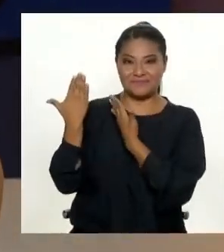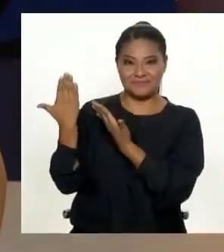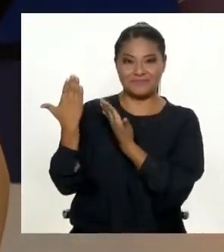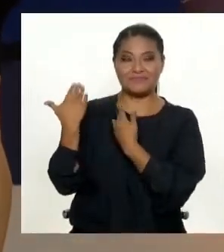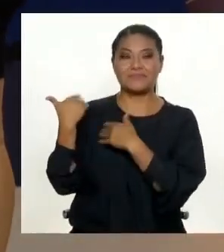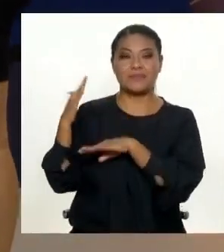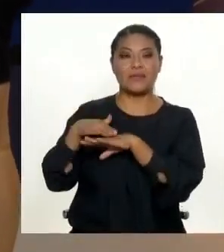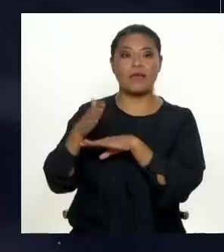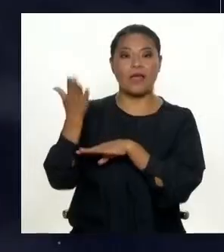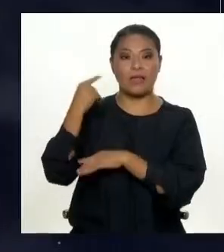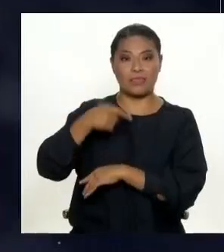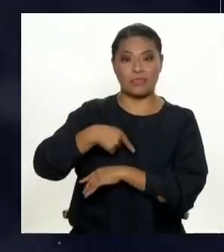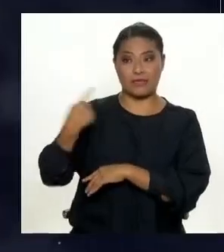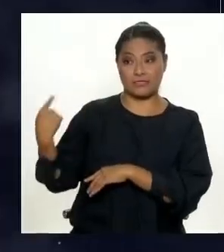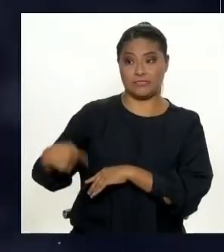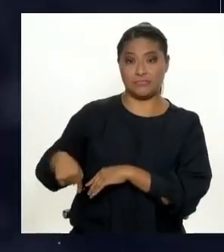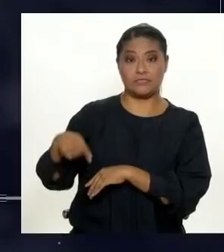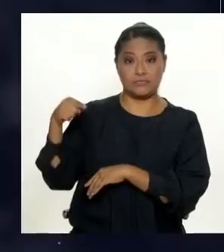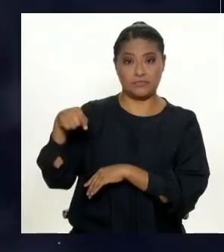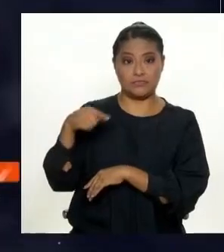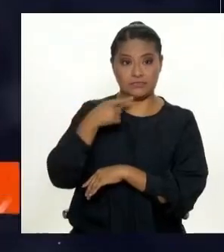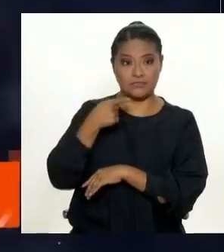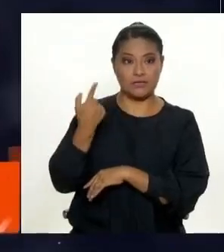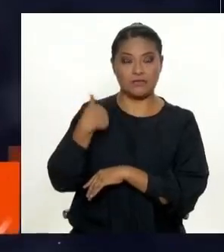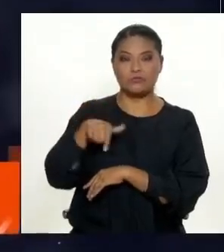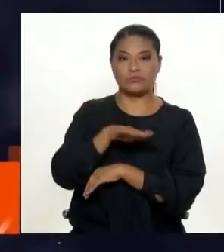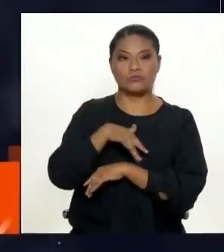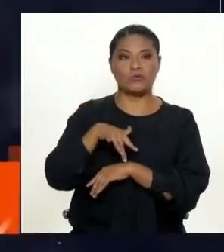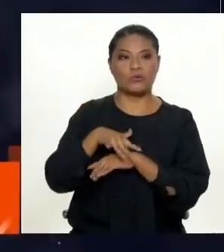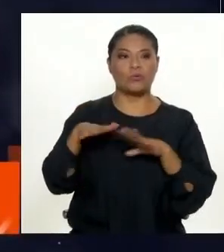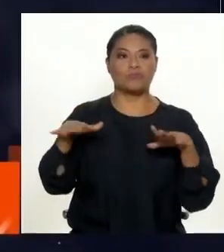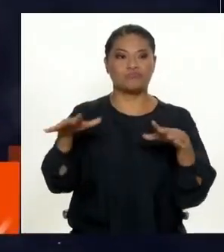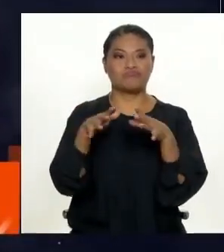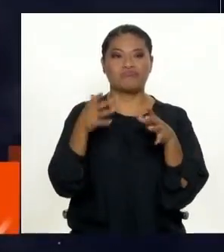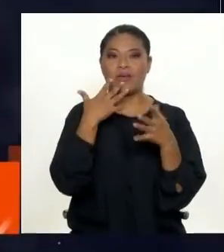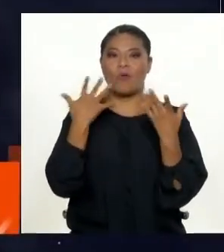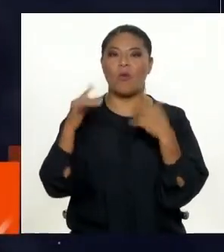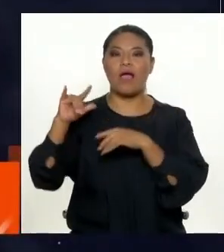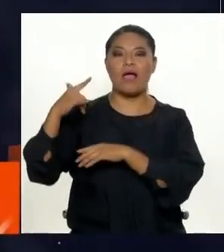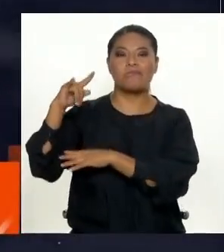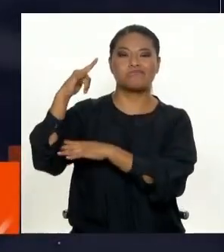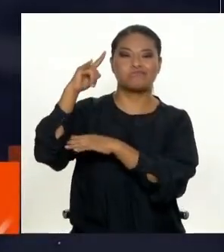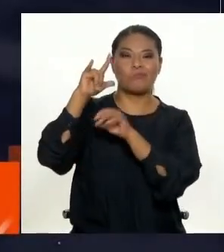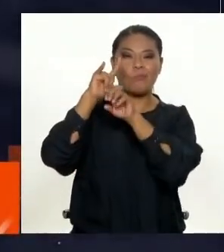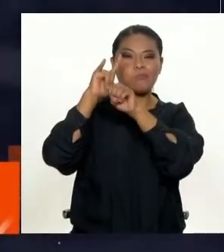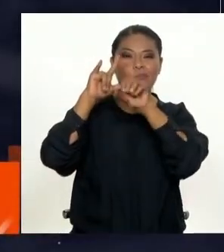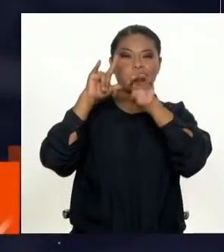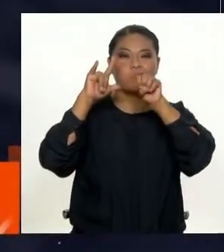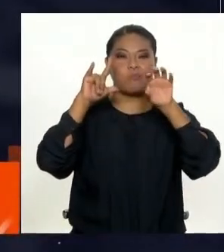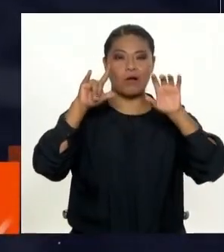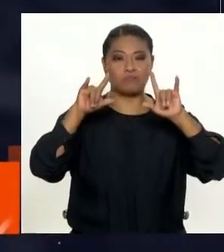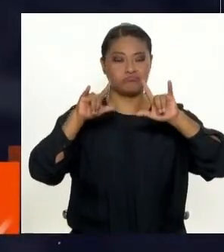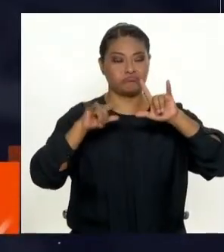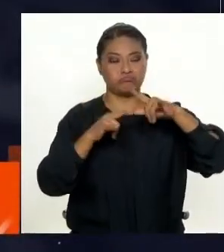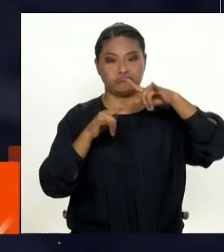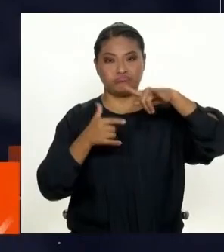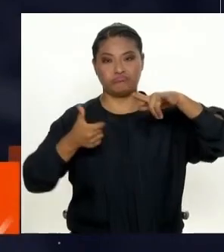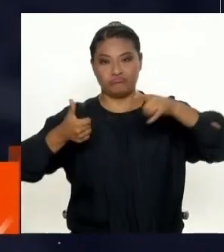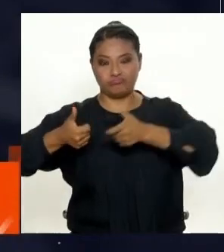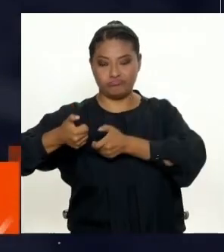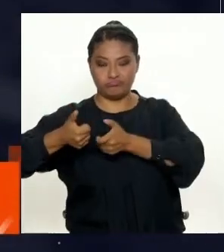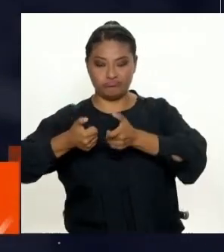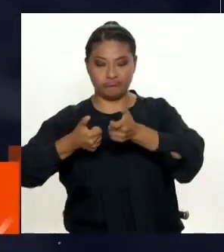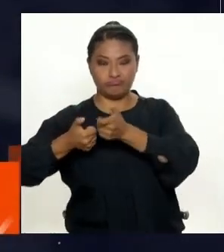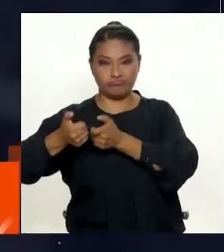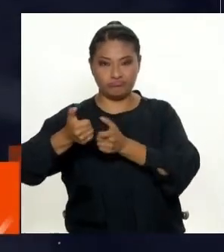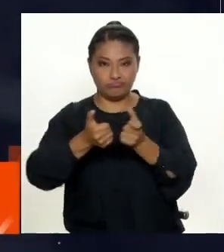nos vienen desde China y todo eso es con drones. Drones, si ya hace unos días le mostramos la figura de